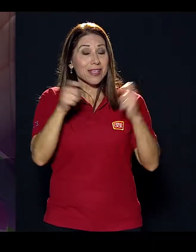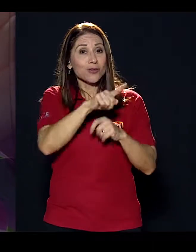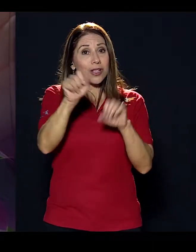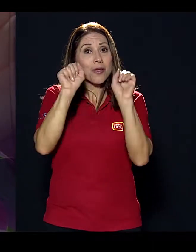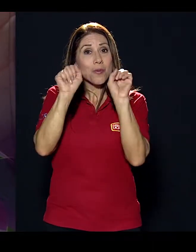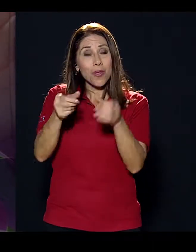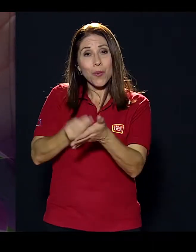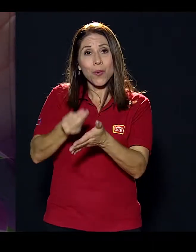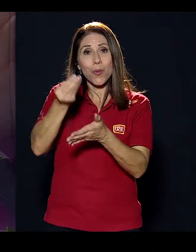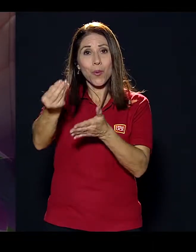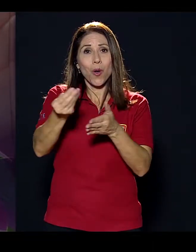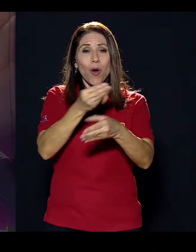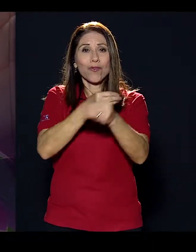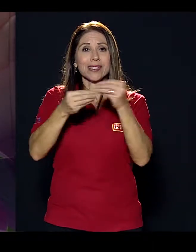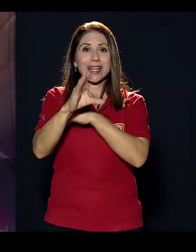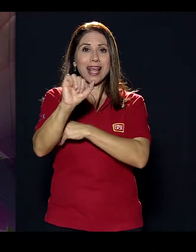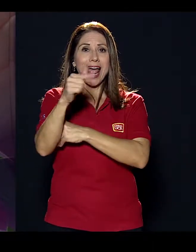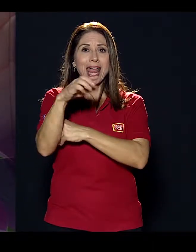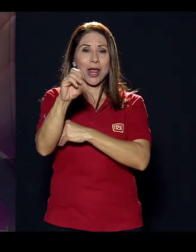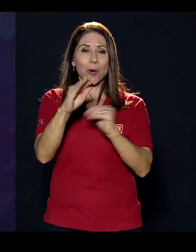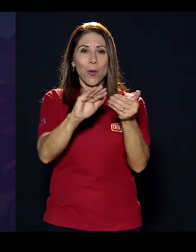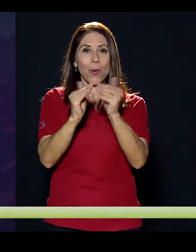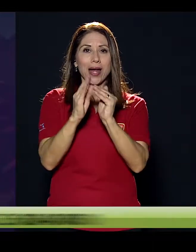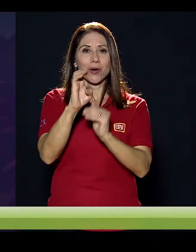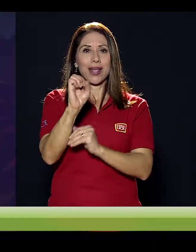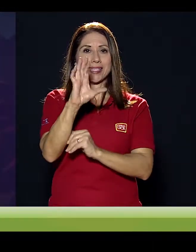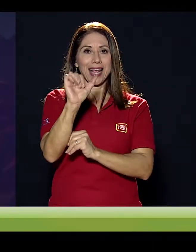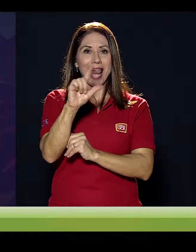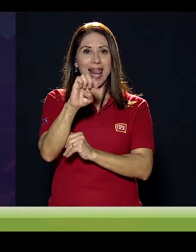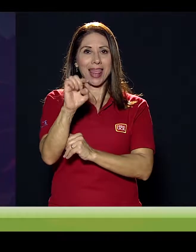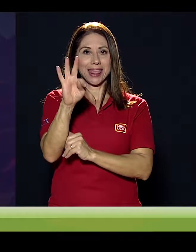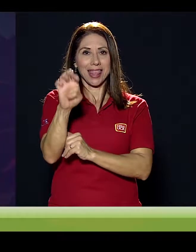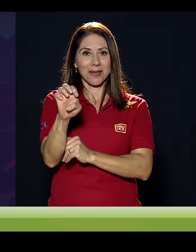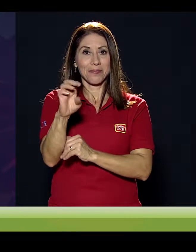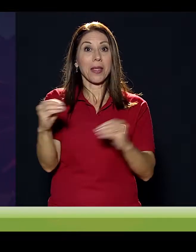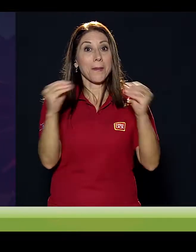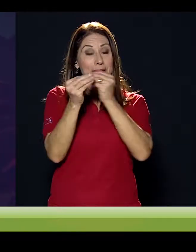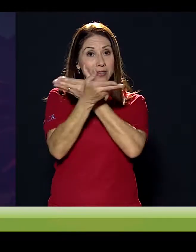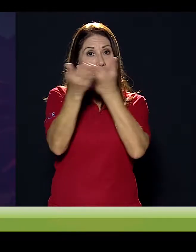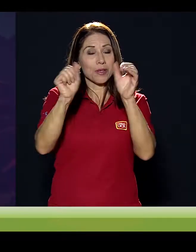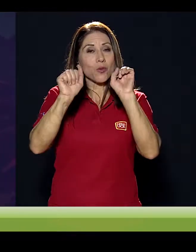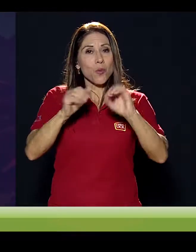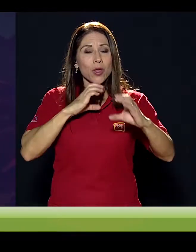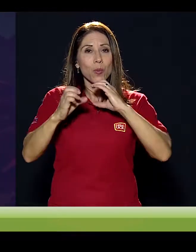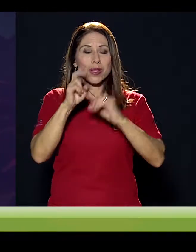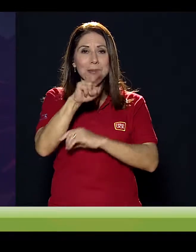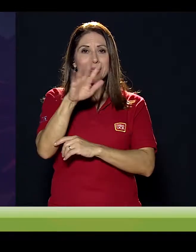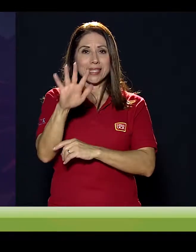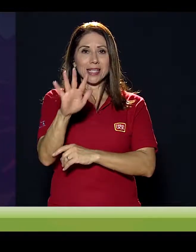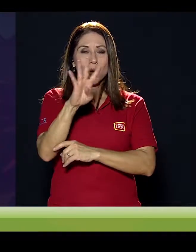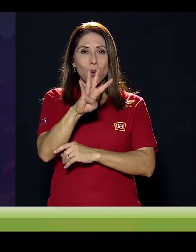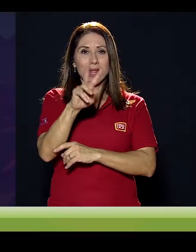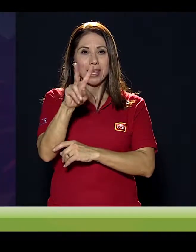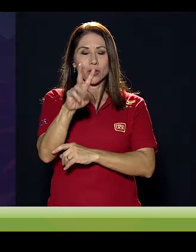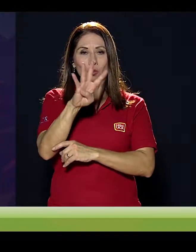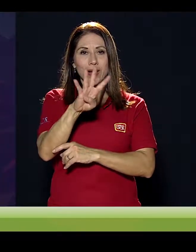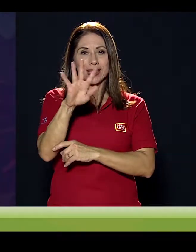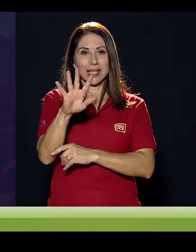en las oficinas de AGECO en Barrio Escalante. Para más información sobre este recetario, puede comunicarse al